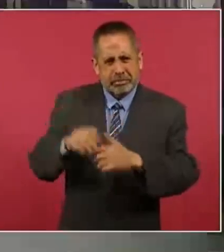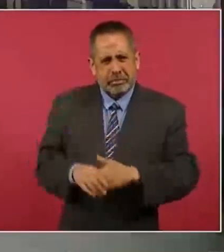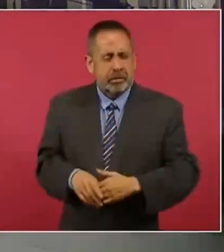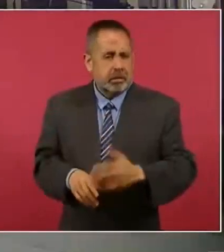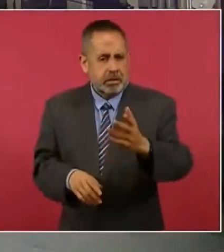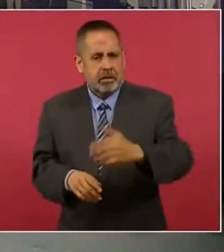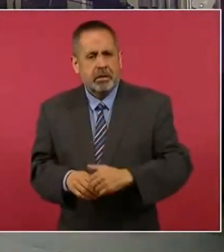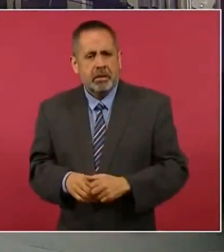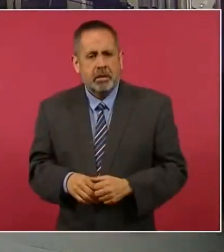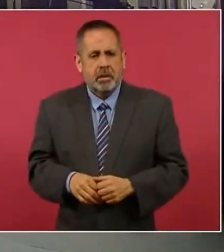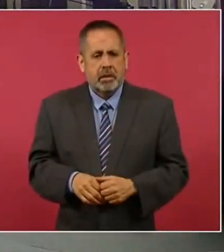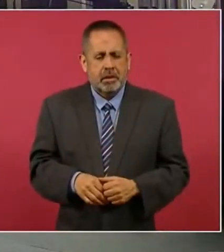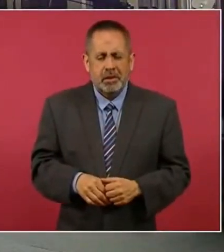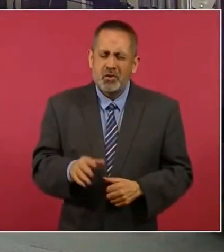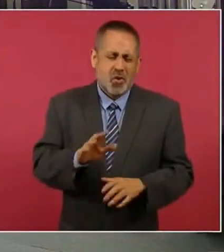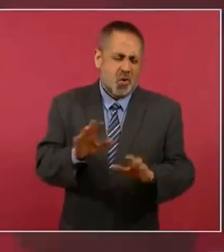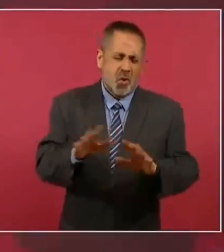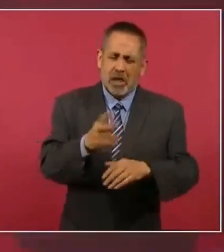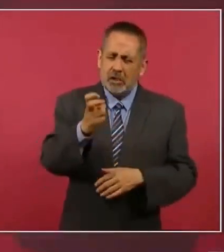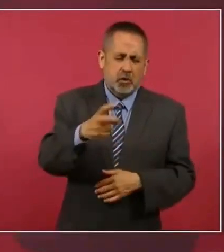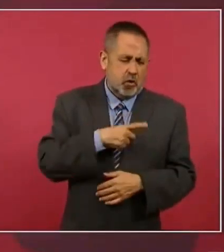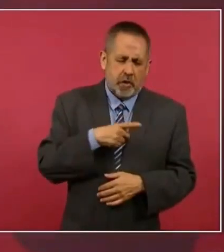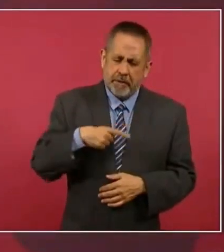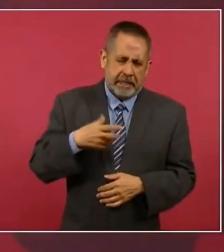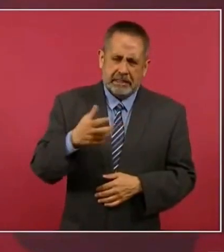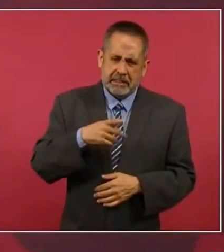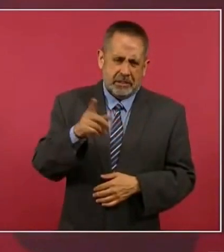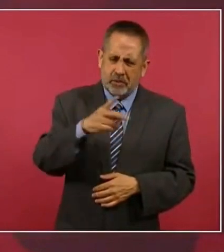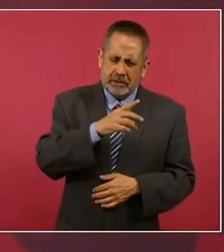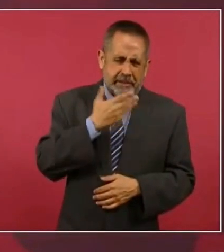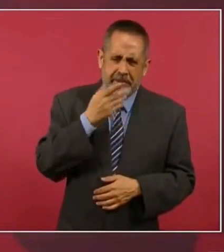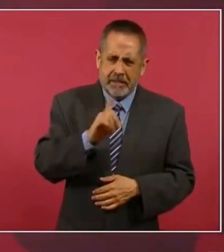sería su mensaje? No, que no debe de hacerse.